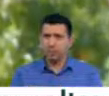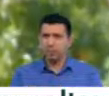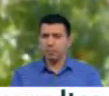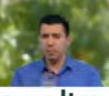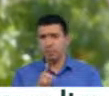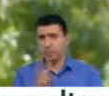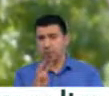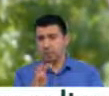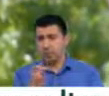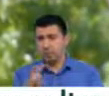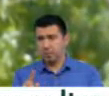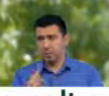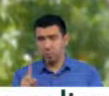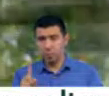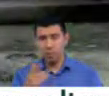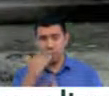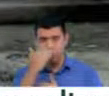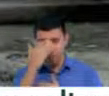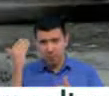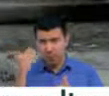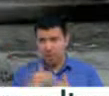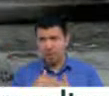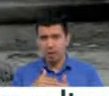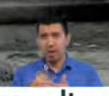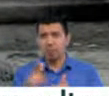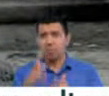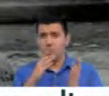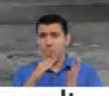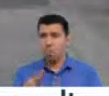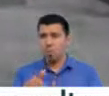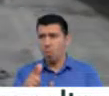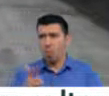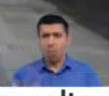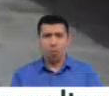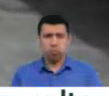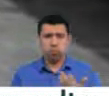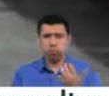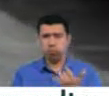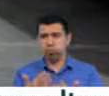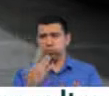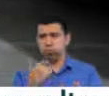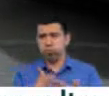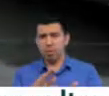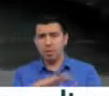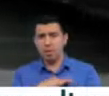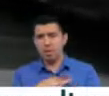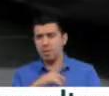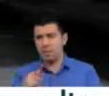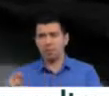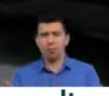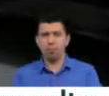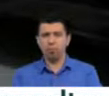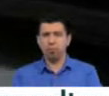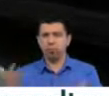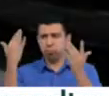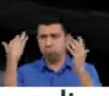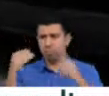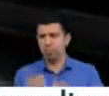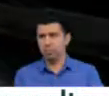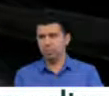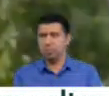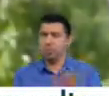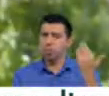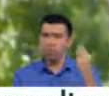La de la FARC, que le metieron candela también, que se ardió toda la cuadra de encima, de allá donde está el Palacio Municipal, todas esas cuadras, le metieron candela. Eso